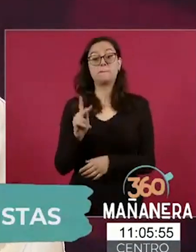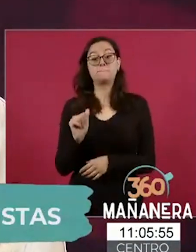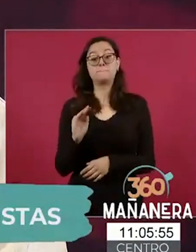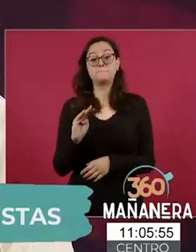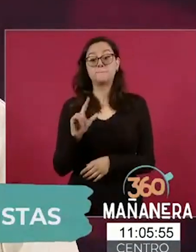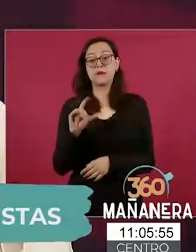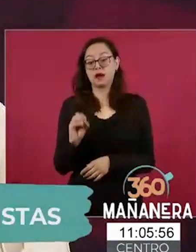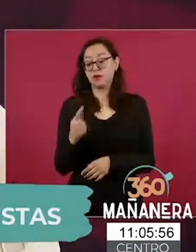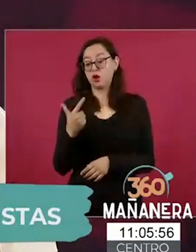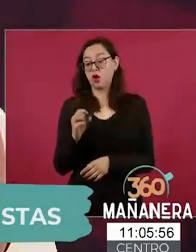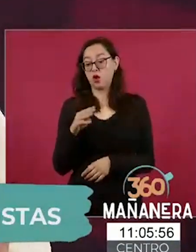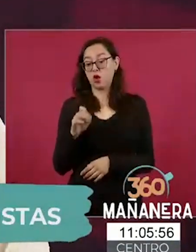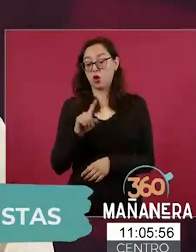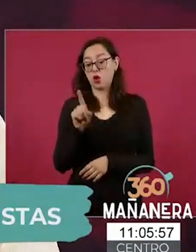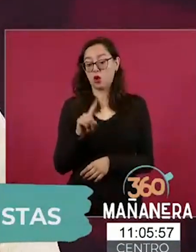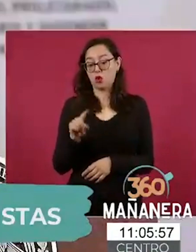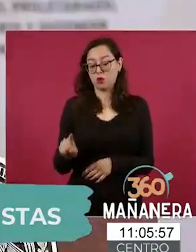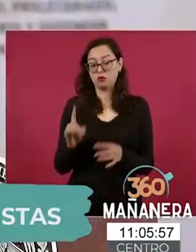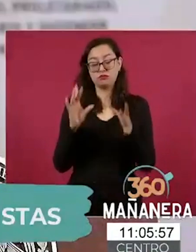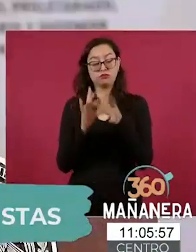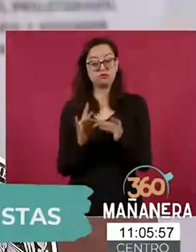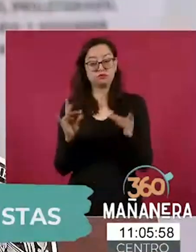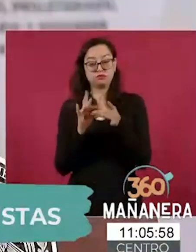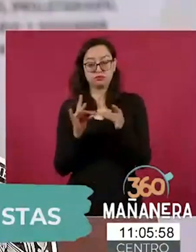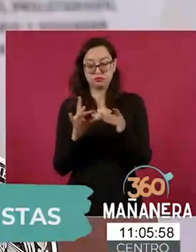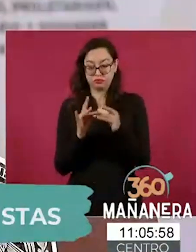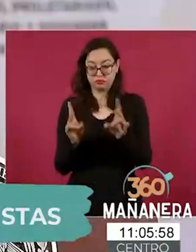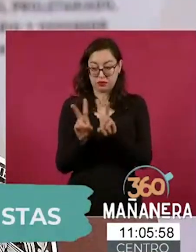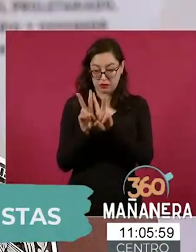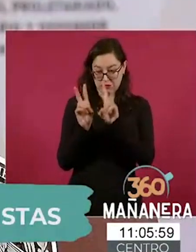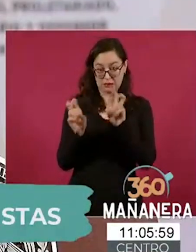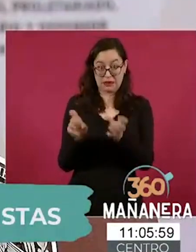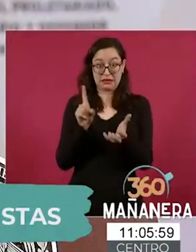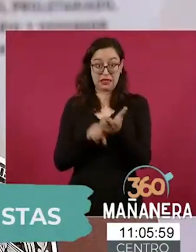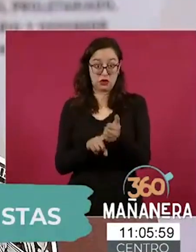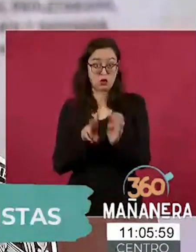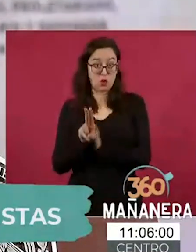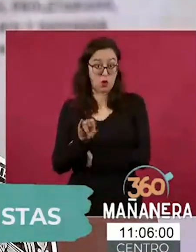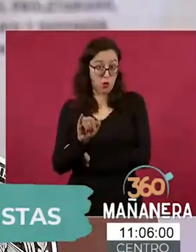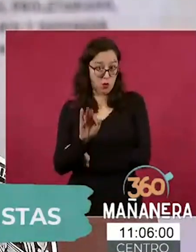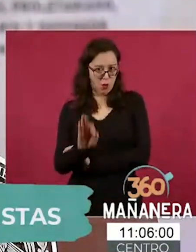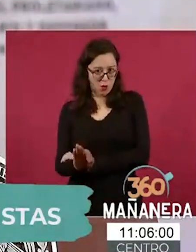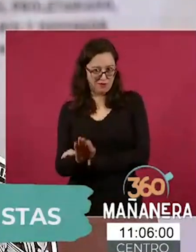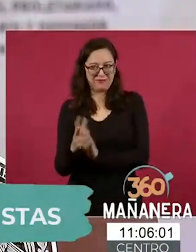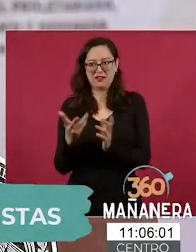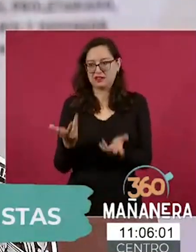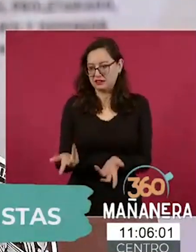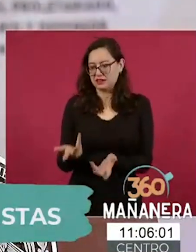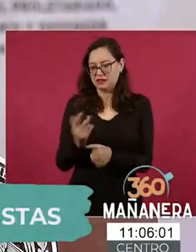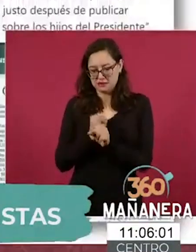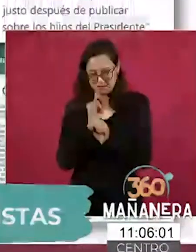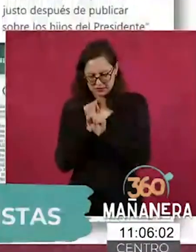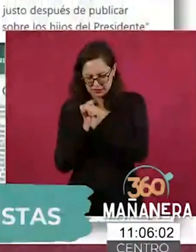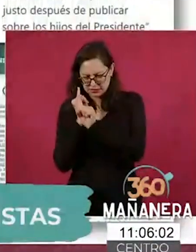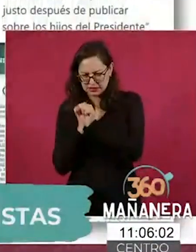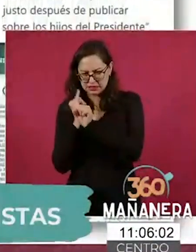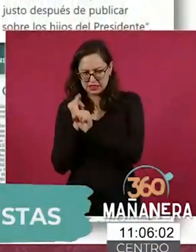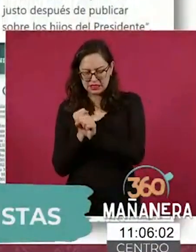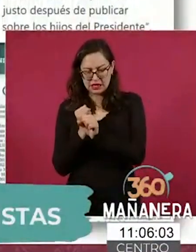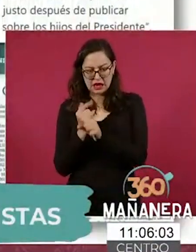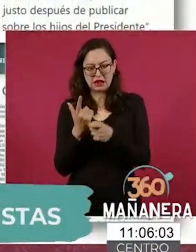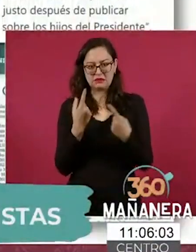Gómez para explicar la investigación que se lleva a cabo eh de con el órgano de la Secretaría de